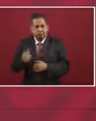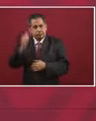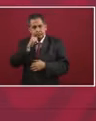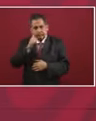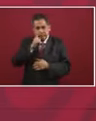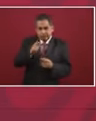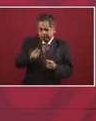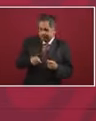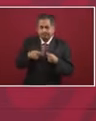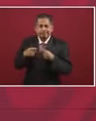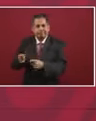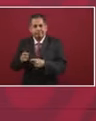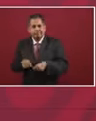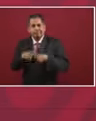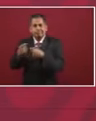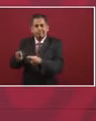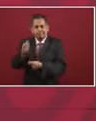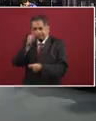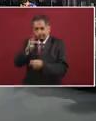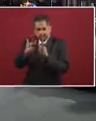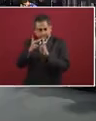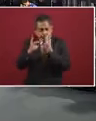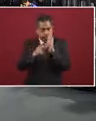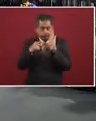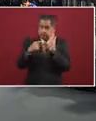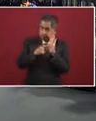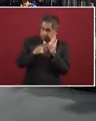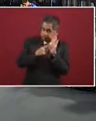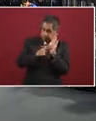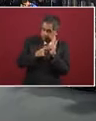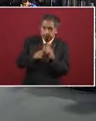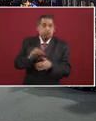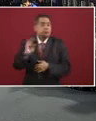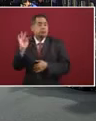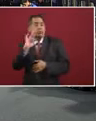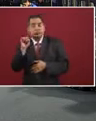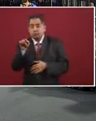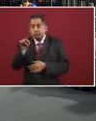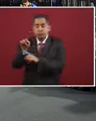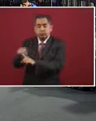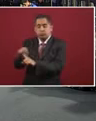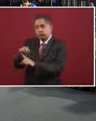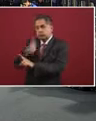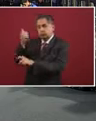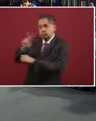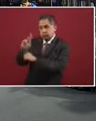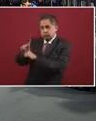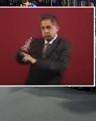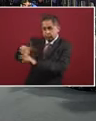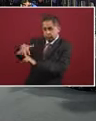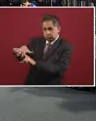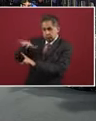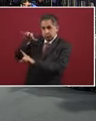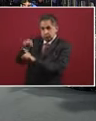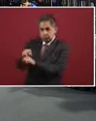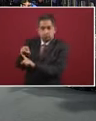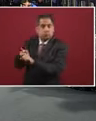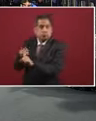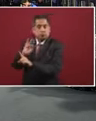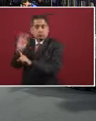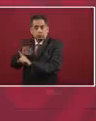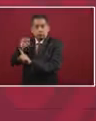perdón, siempre se les otorga y está así regulado en la ley. Cuando hay persecución o cuando hay acciones que puedan poner en peligro